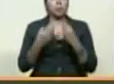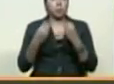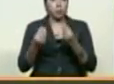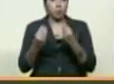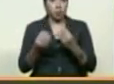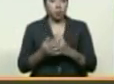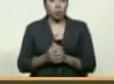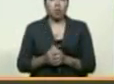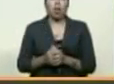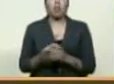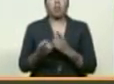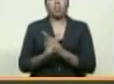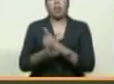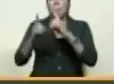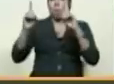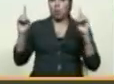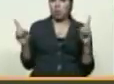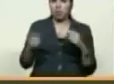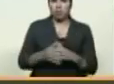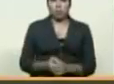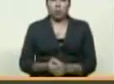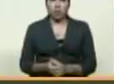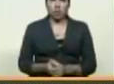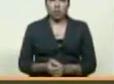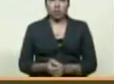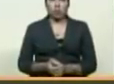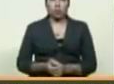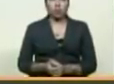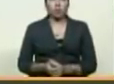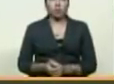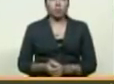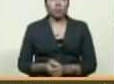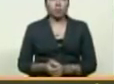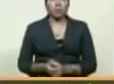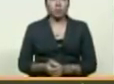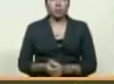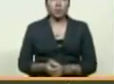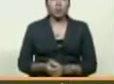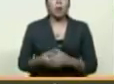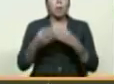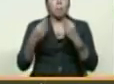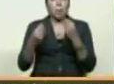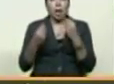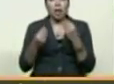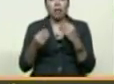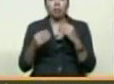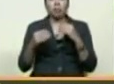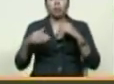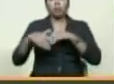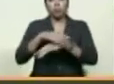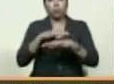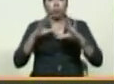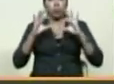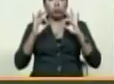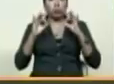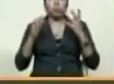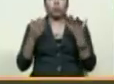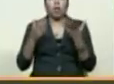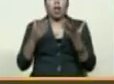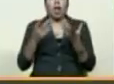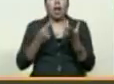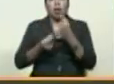nuestra democracia participativa y protagónica, para la estabilidad y la viabilidad de nuestra